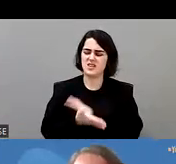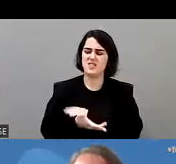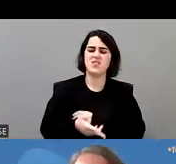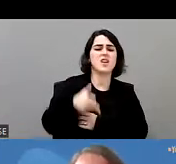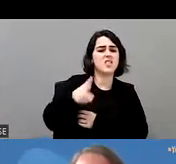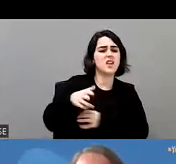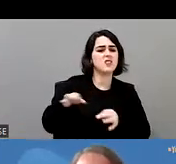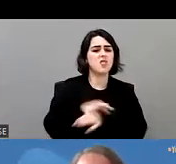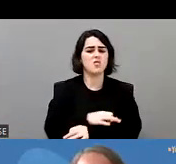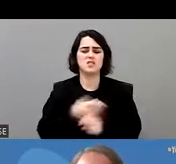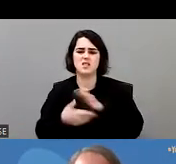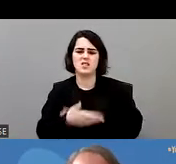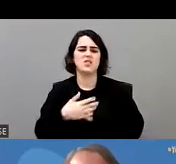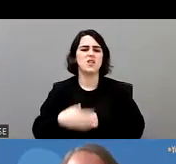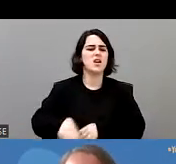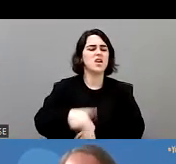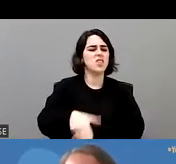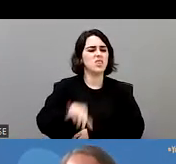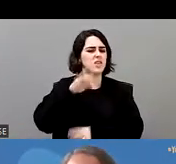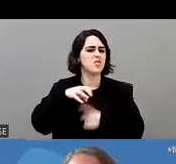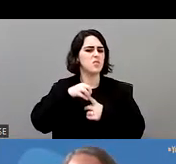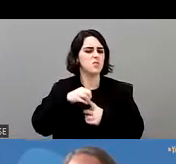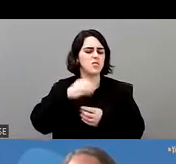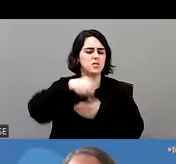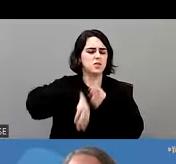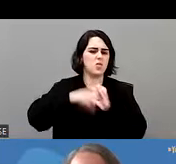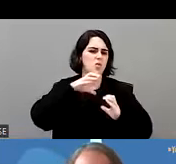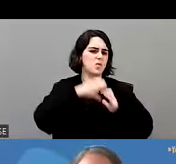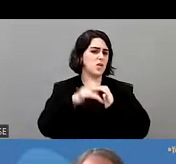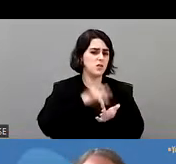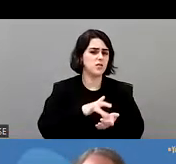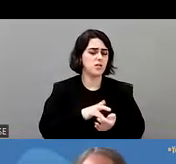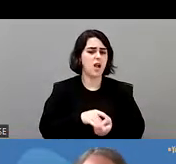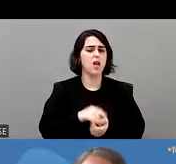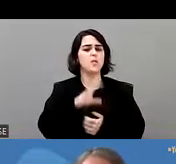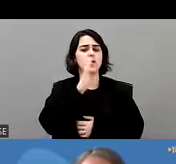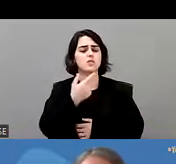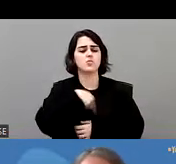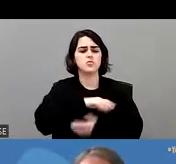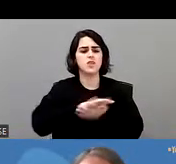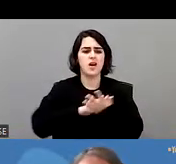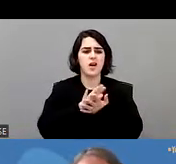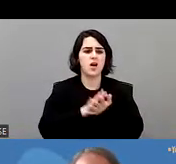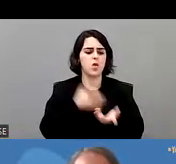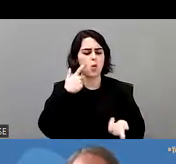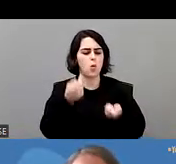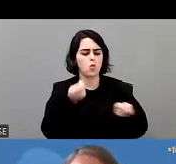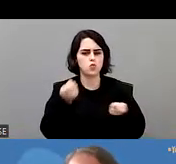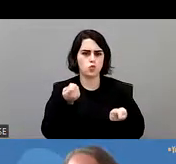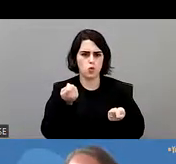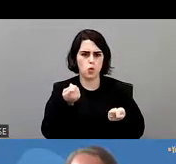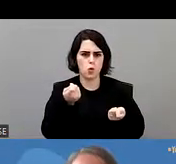derechos fundamentales que nos da el tema de la comunicación. De esto estamos hablando, de tomar el control. De tomar el